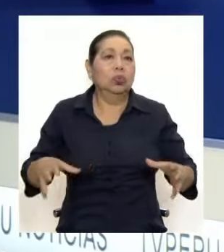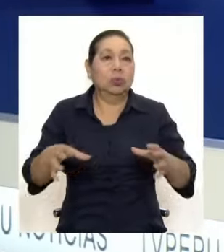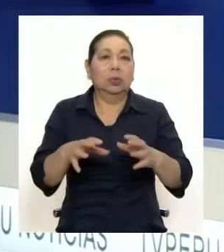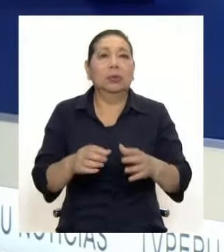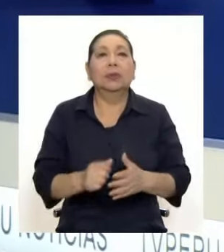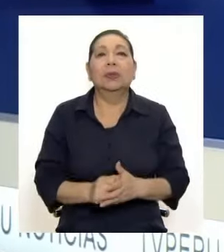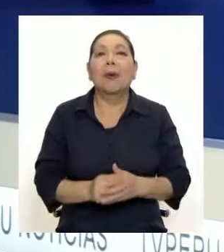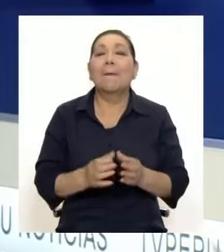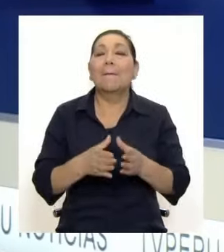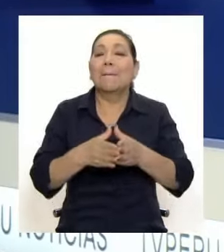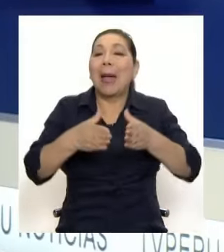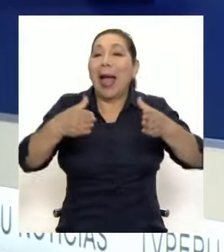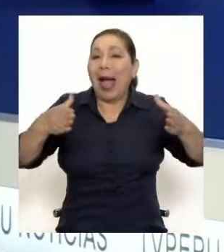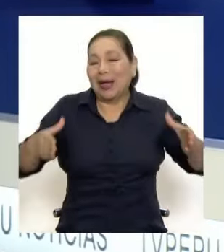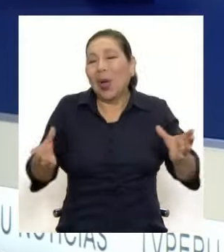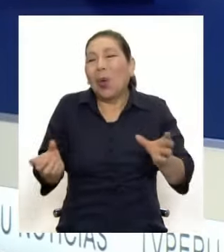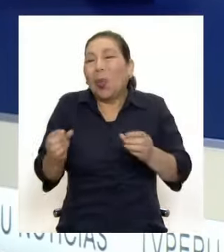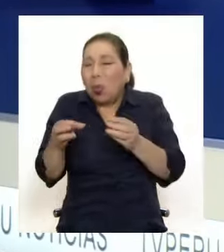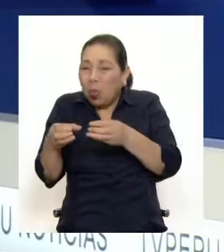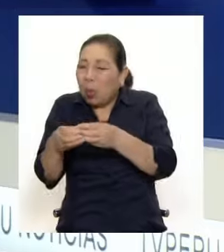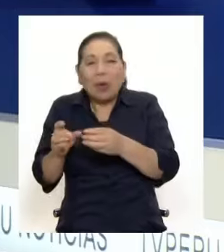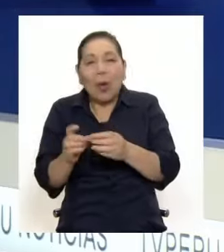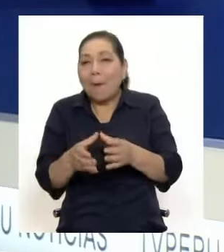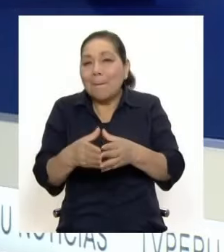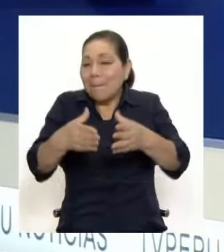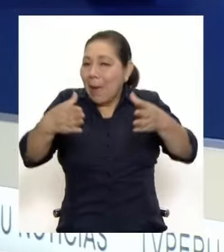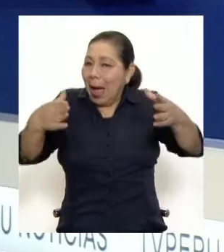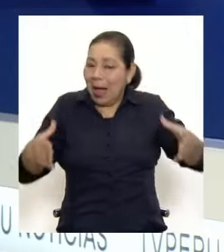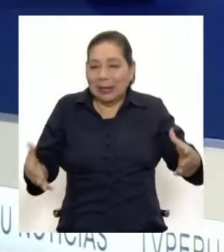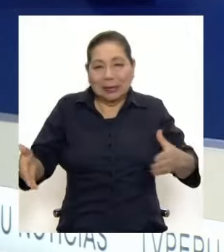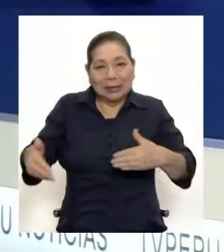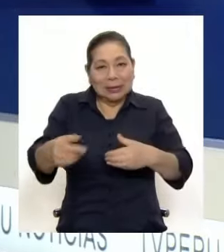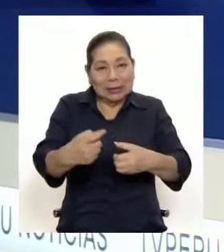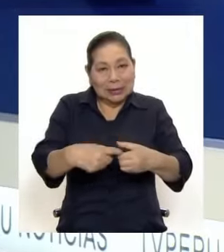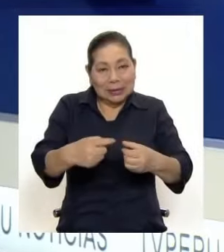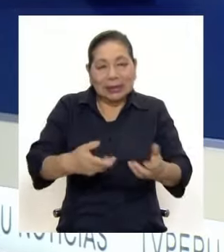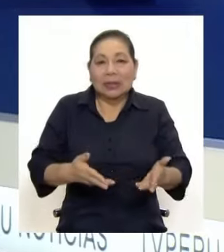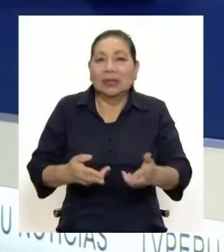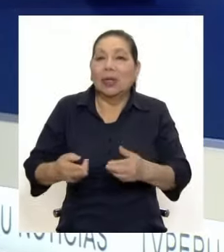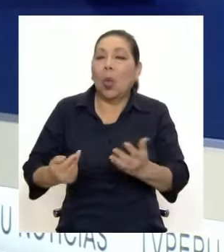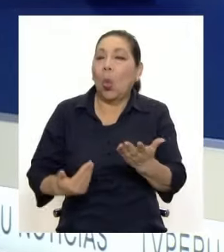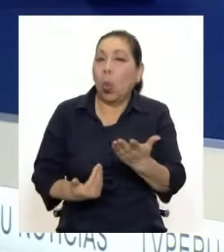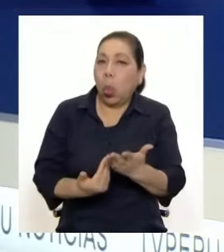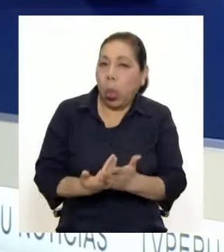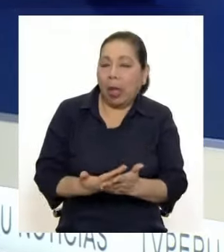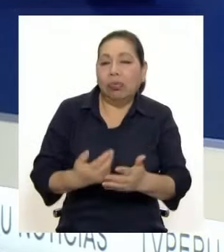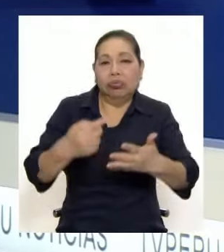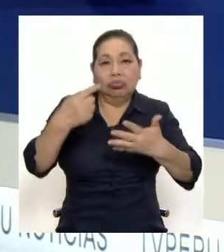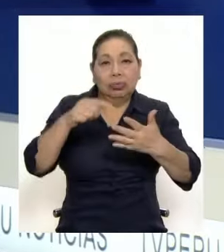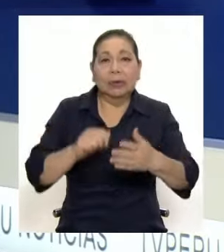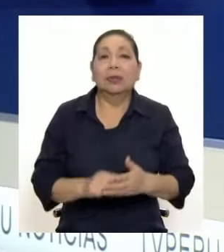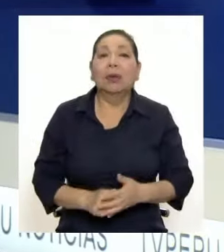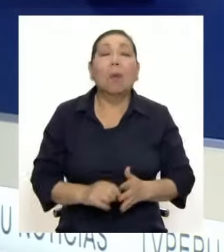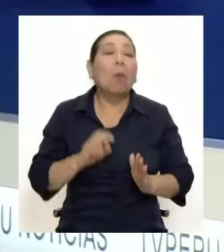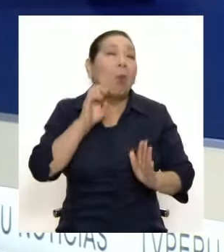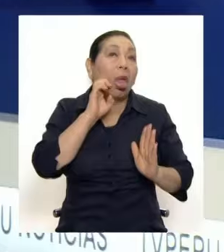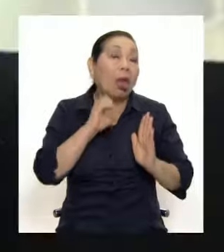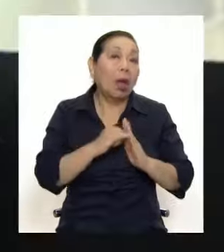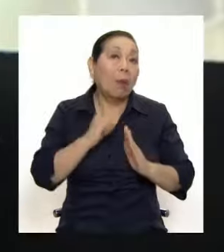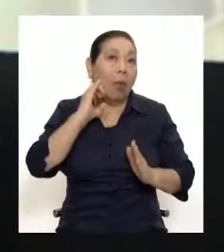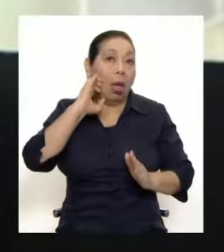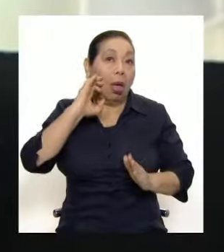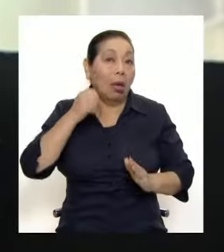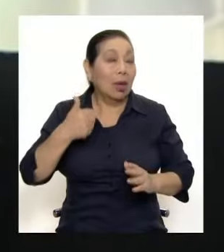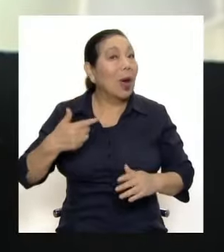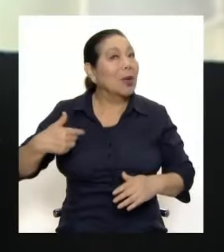en áreas mucho más grandes para poder hacer economías de escala aplicar río tecnificado una serie de ica por ejemplo una gran